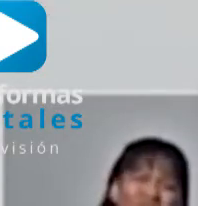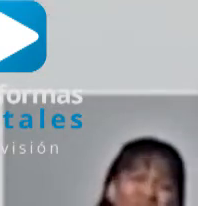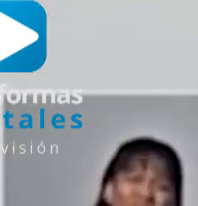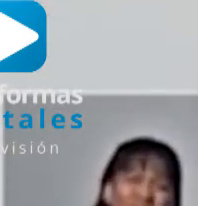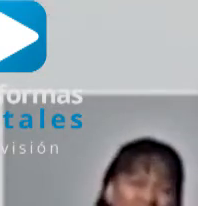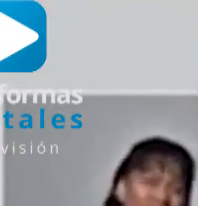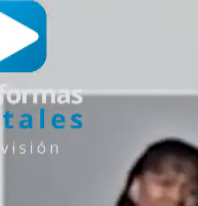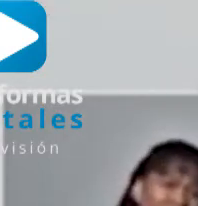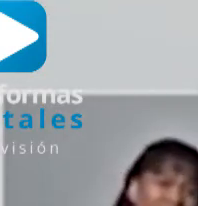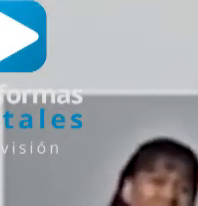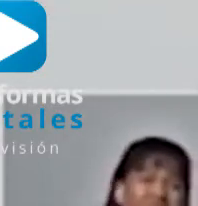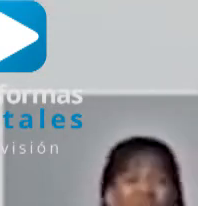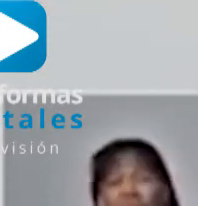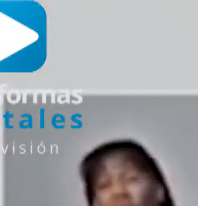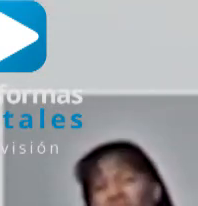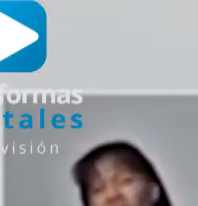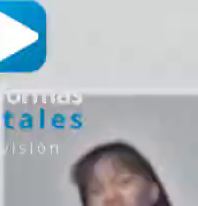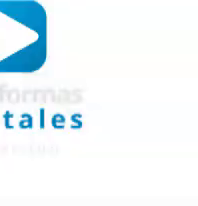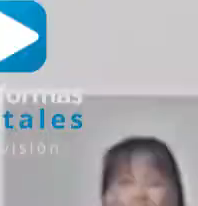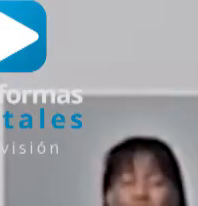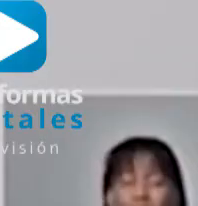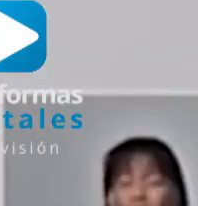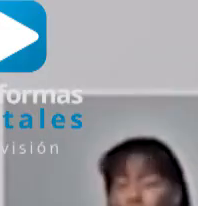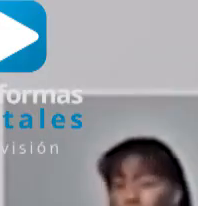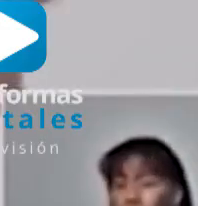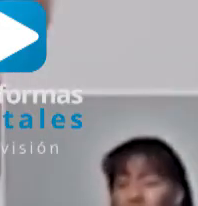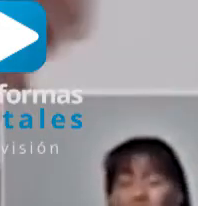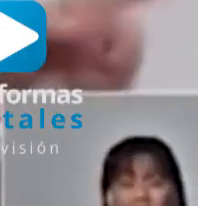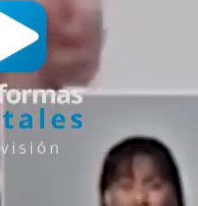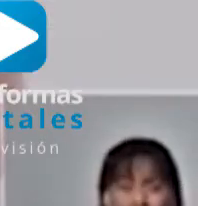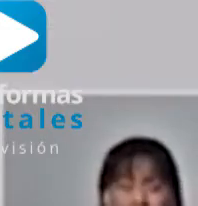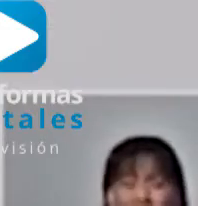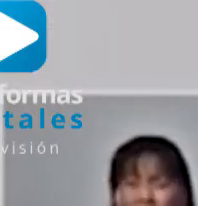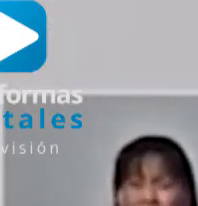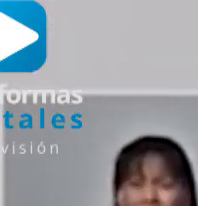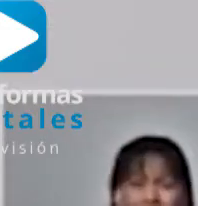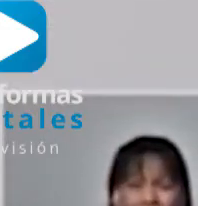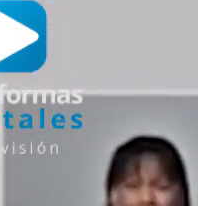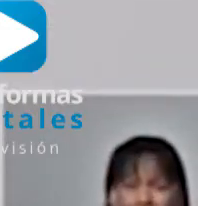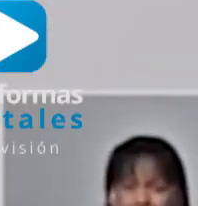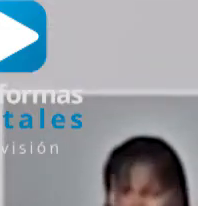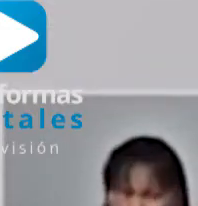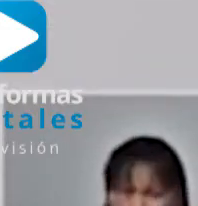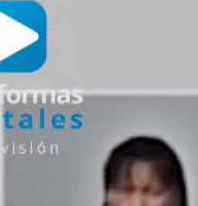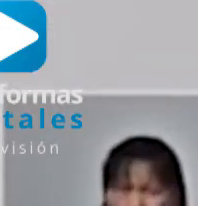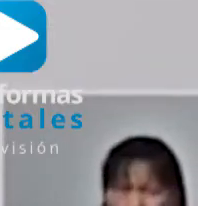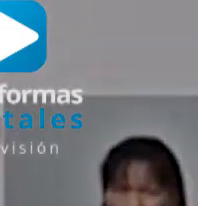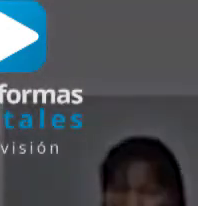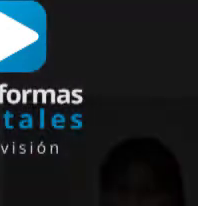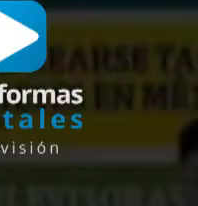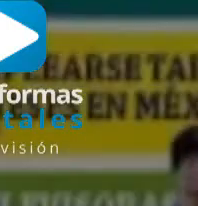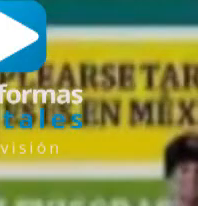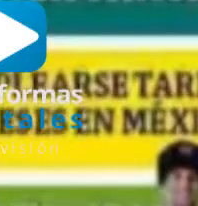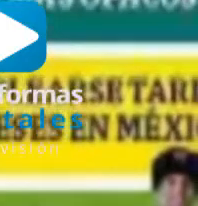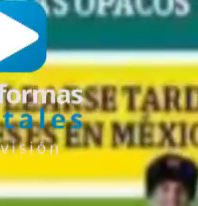en su primera plana lo más destacado del debate, ponderando sin duda los ataques más que las